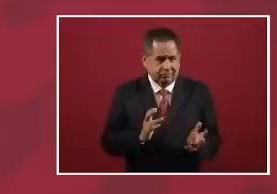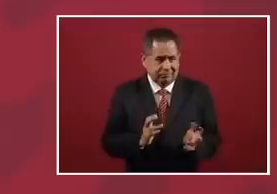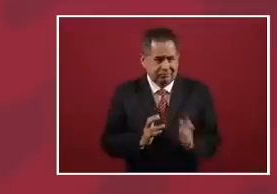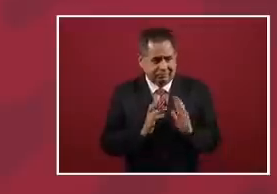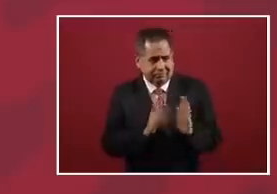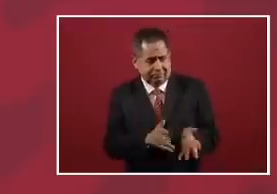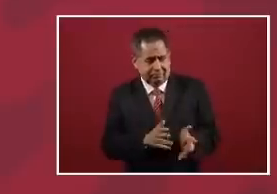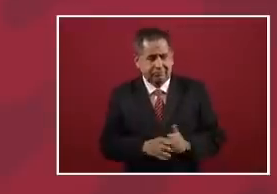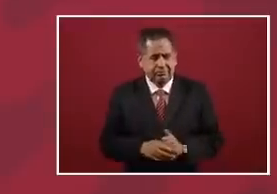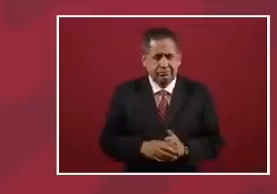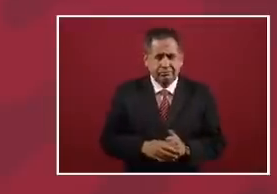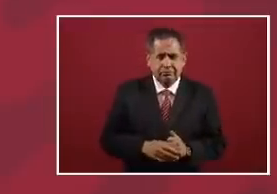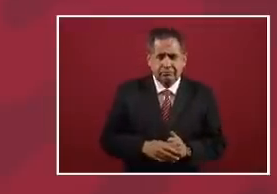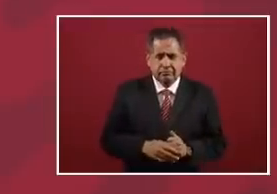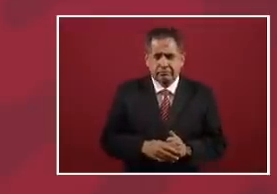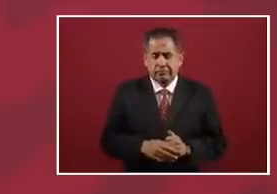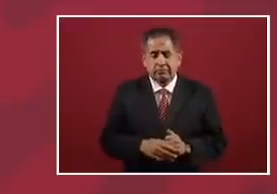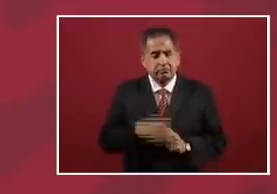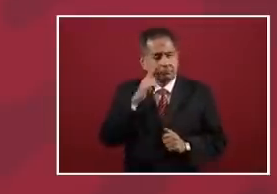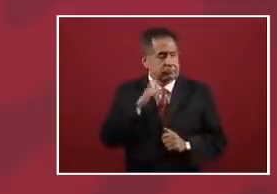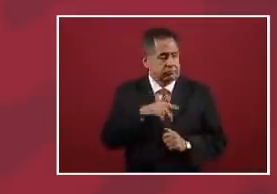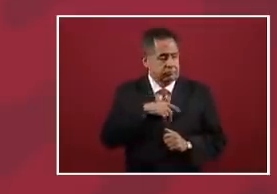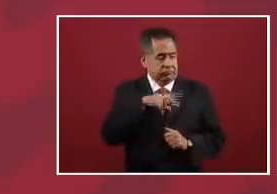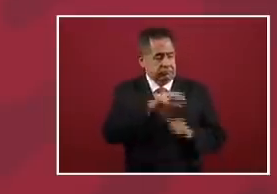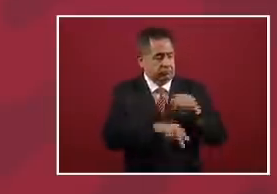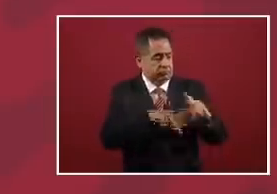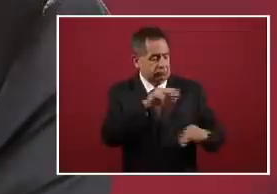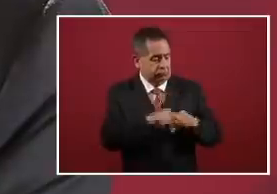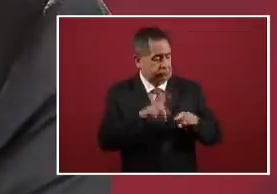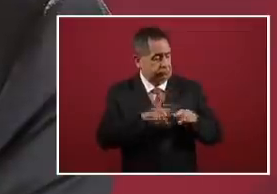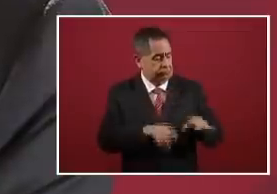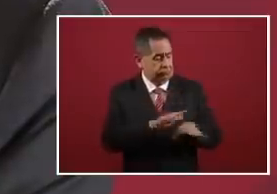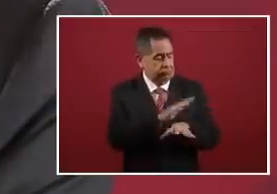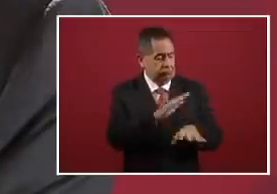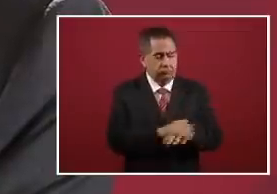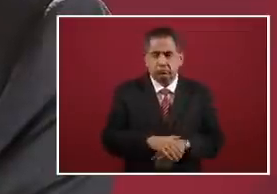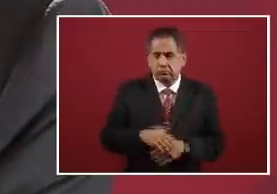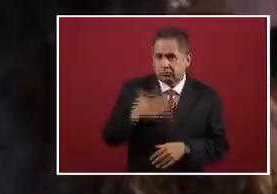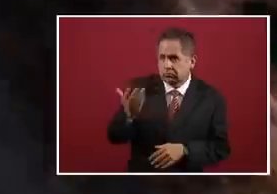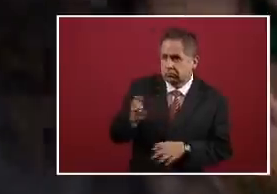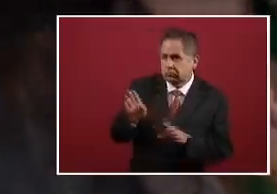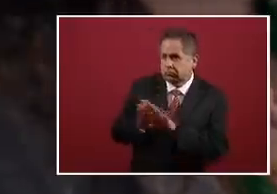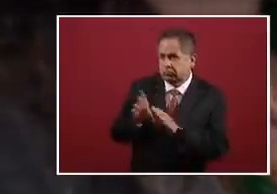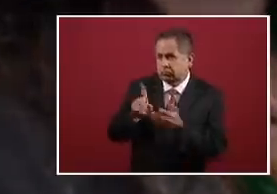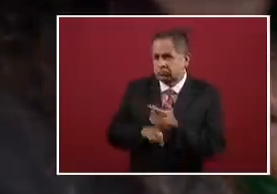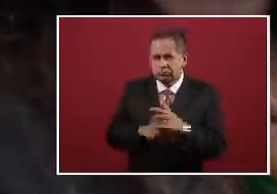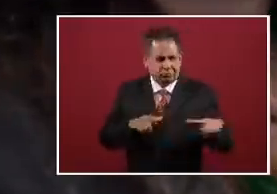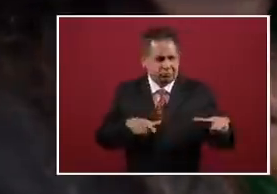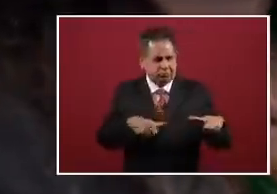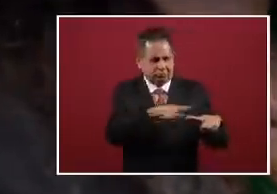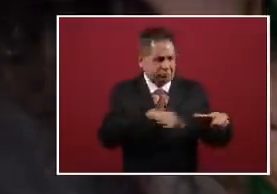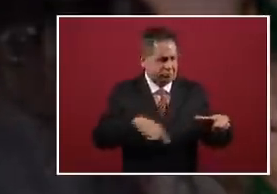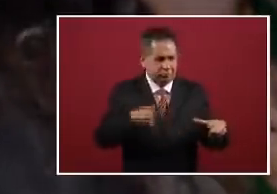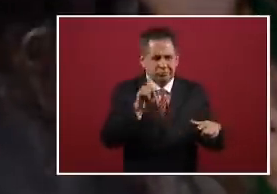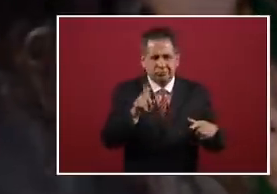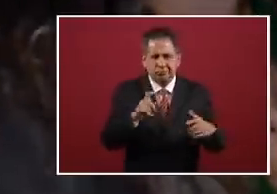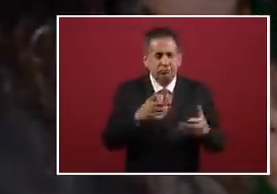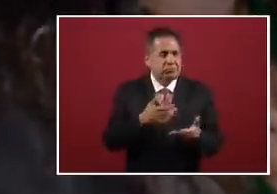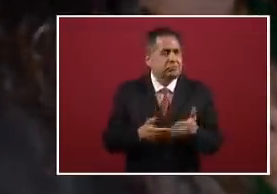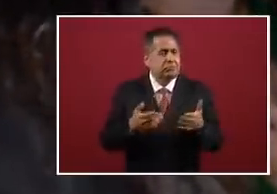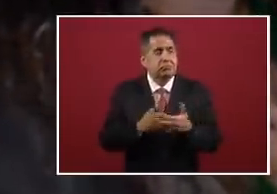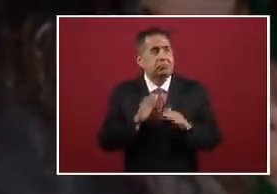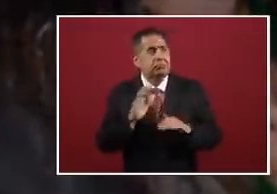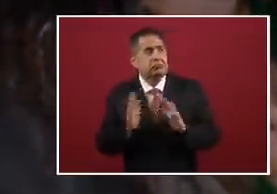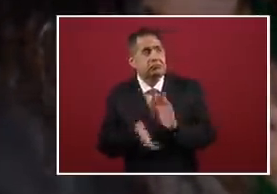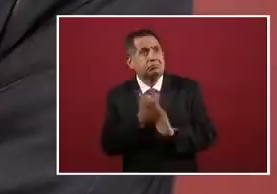O sea, ¿para qué ir en contra de la naturaleza? Pero ¿cómo hacer compatible que sea un lago si ya hay obras ahí en el